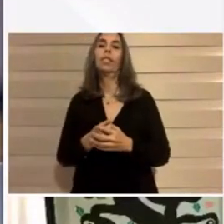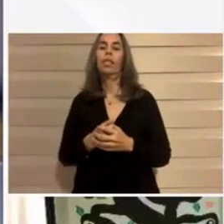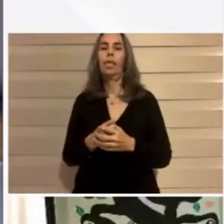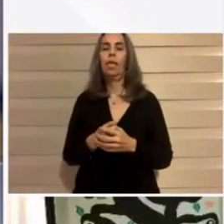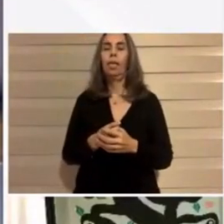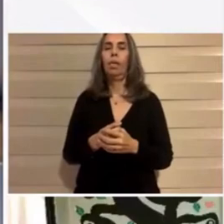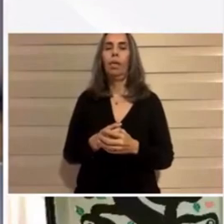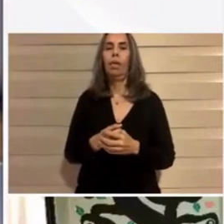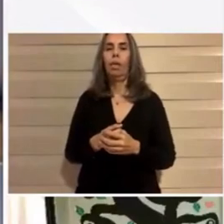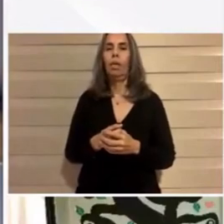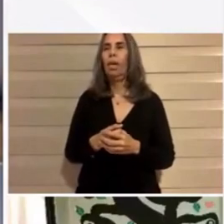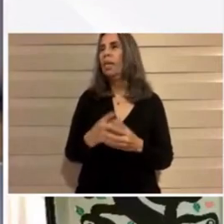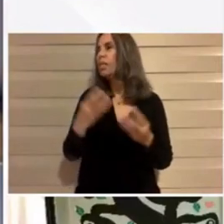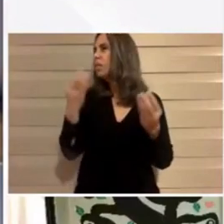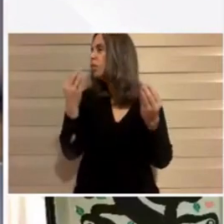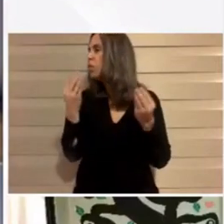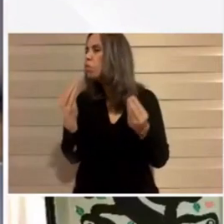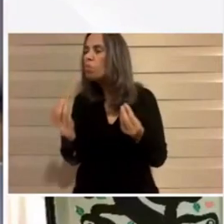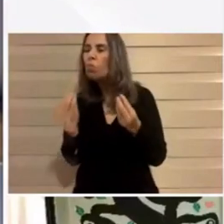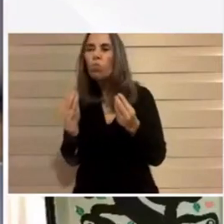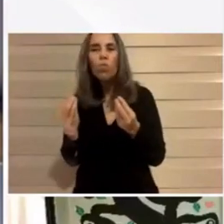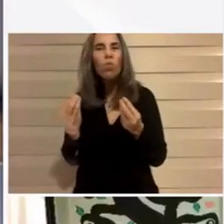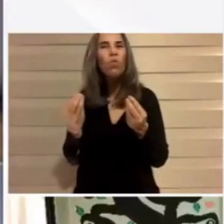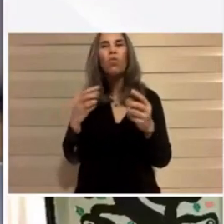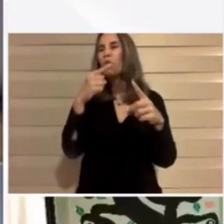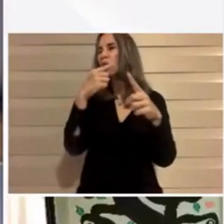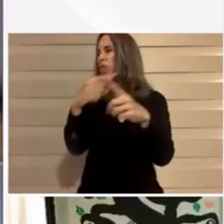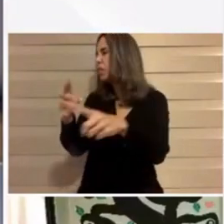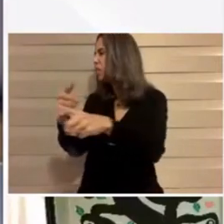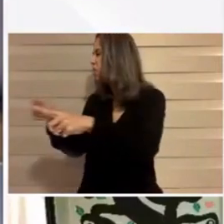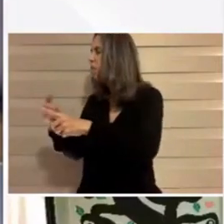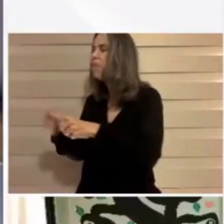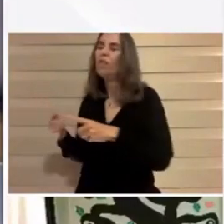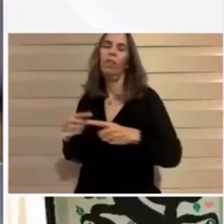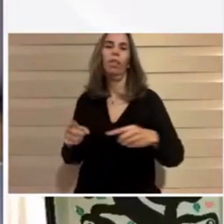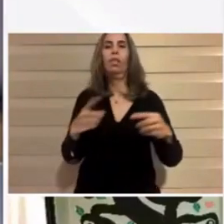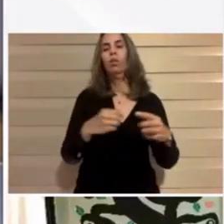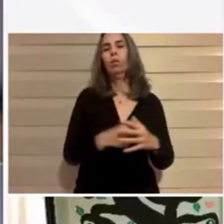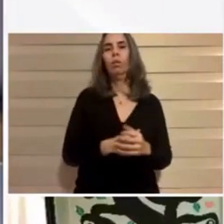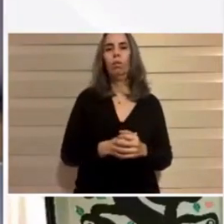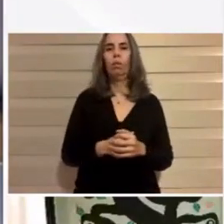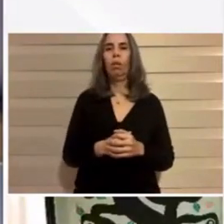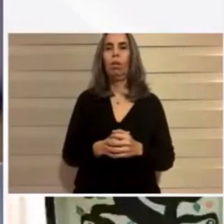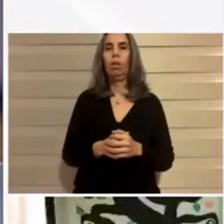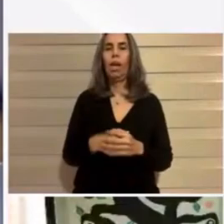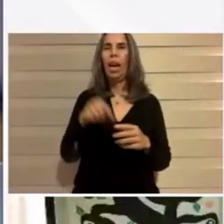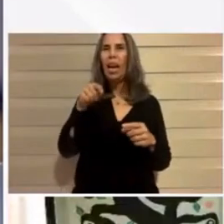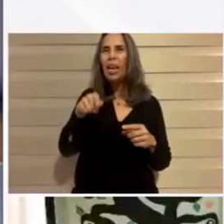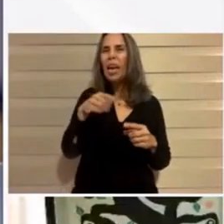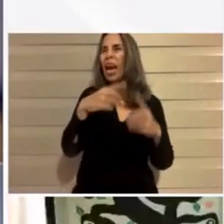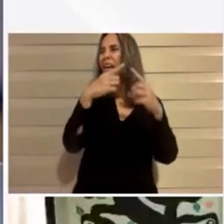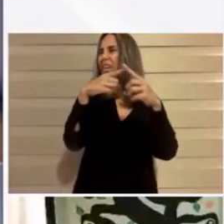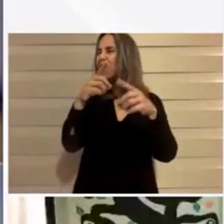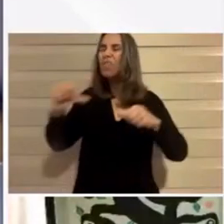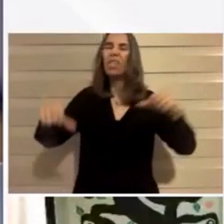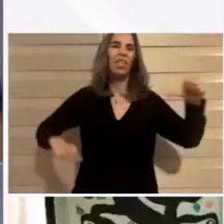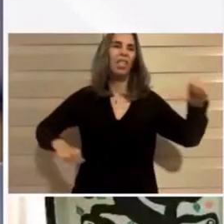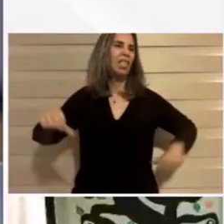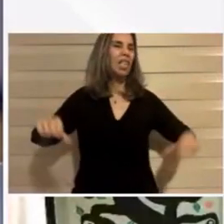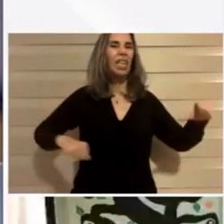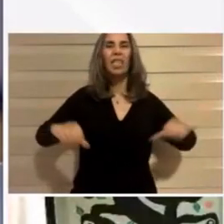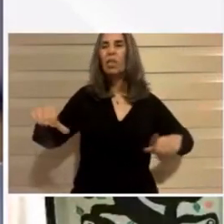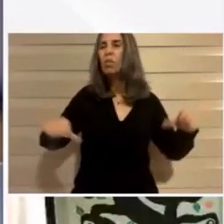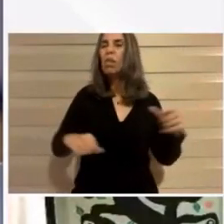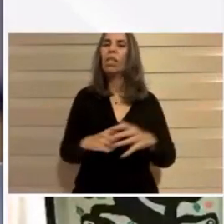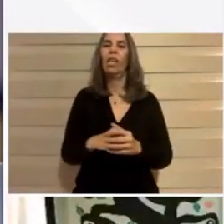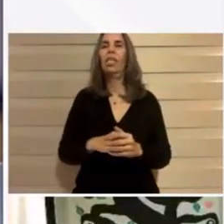puertas, si las exploramos, si las abrimos, nos hacen muchísimo más rico. El museo